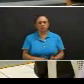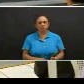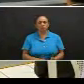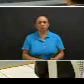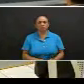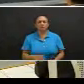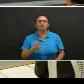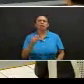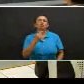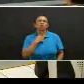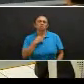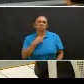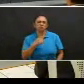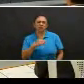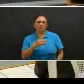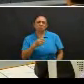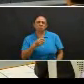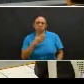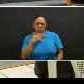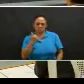área.